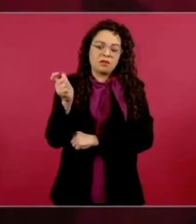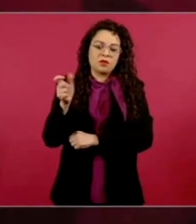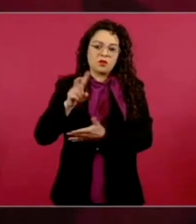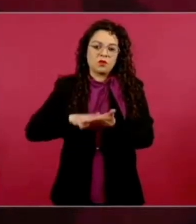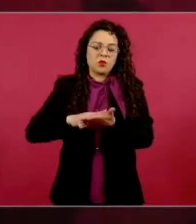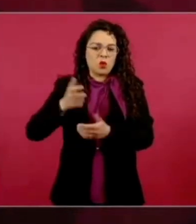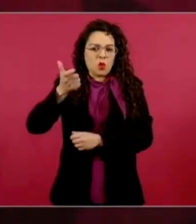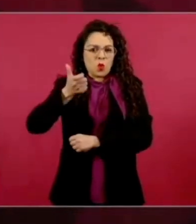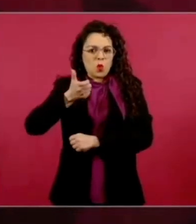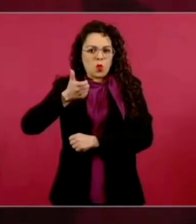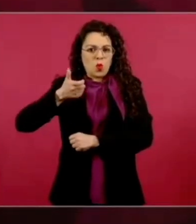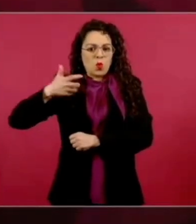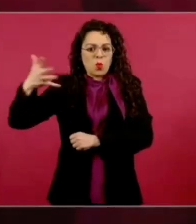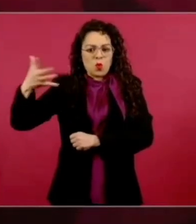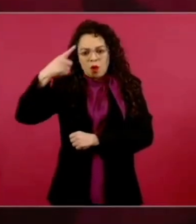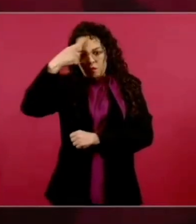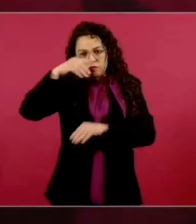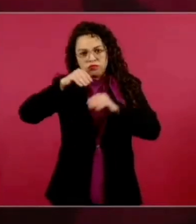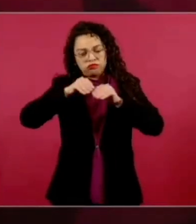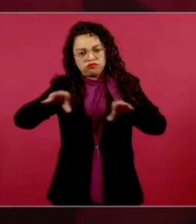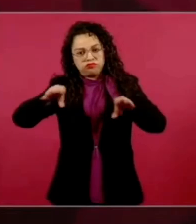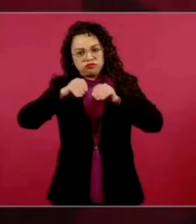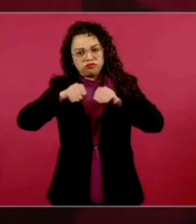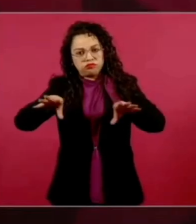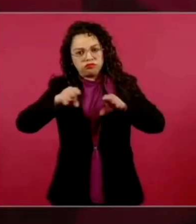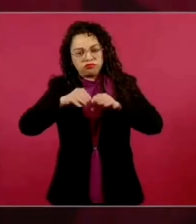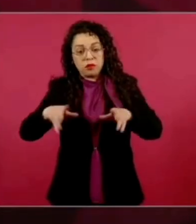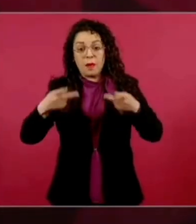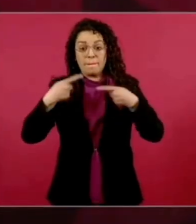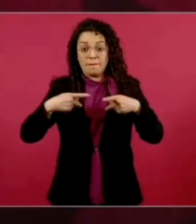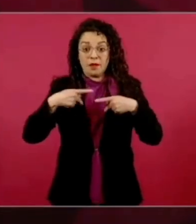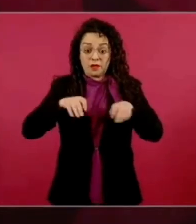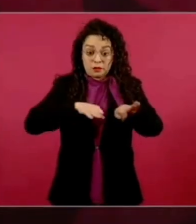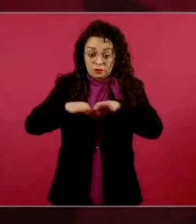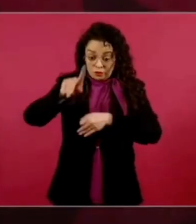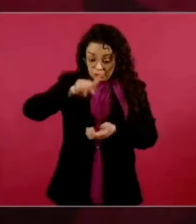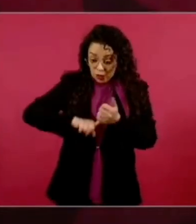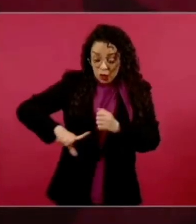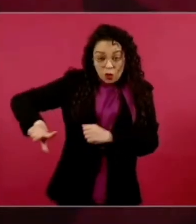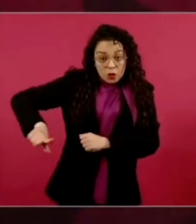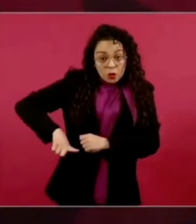y los servidores públicos están